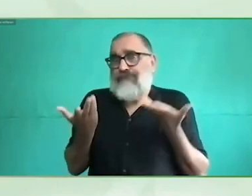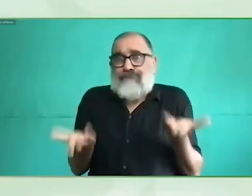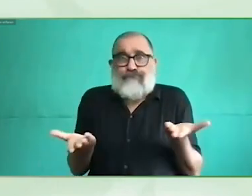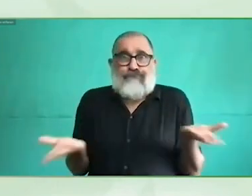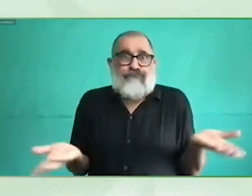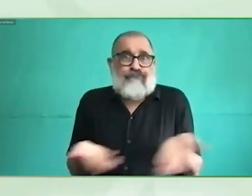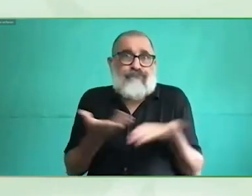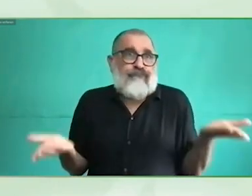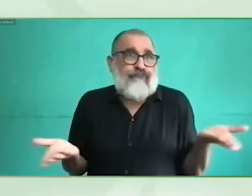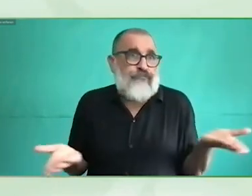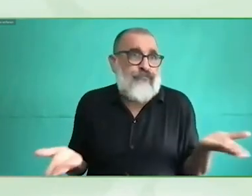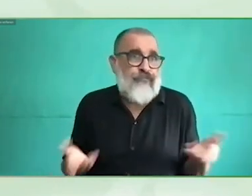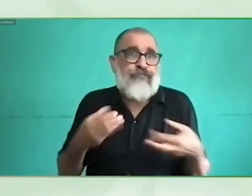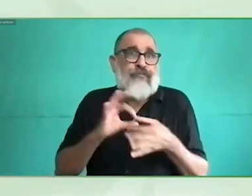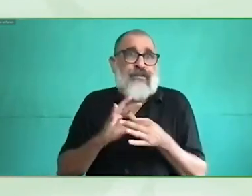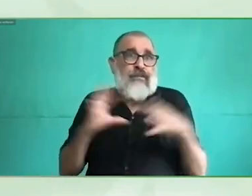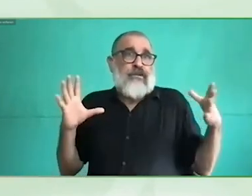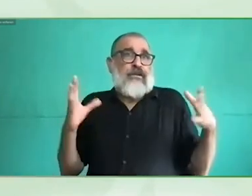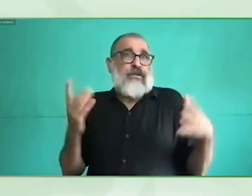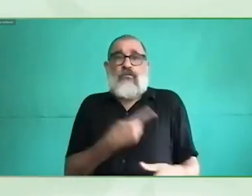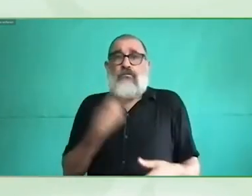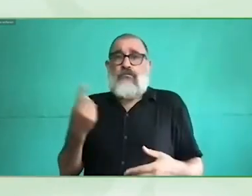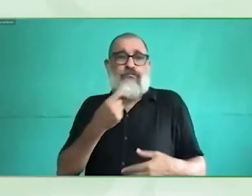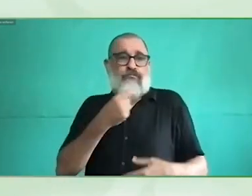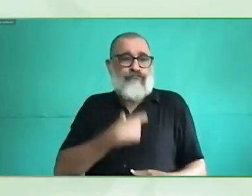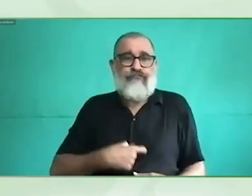mujeres con discapacidad no la tienen